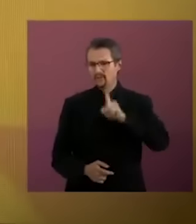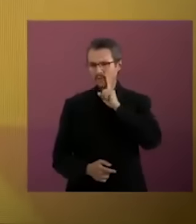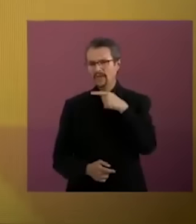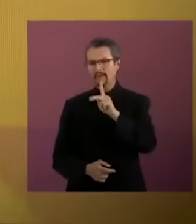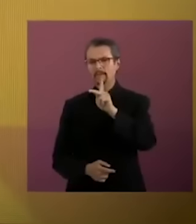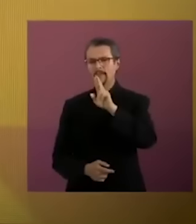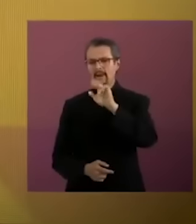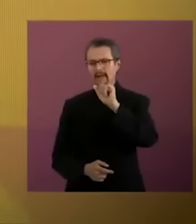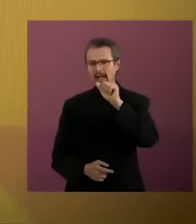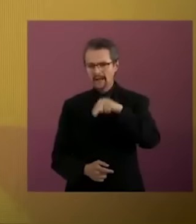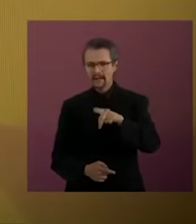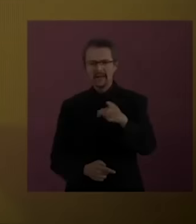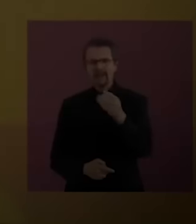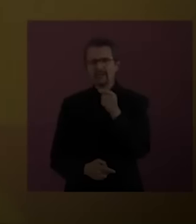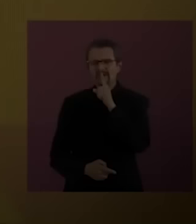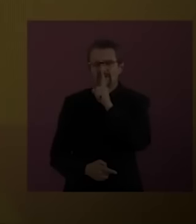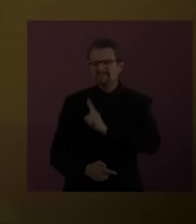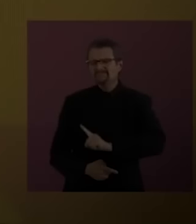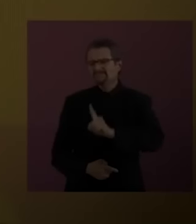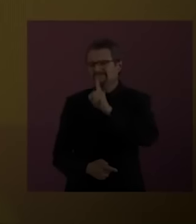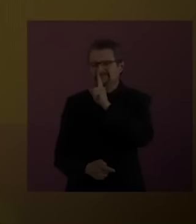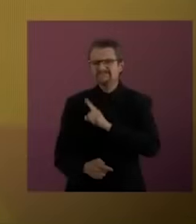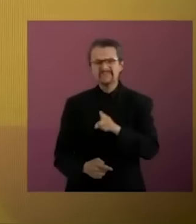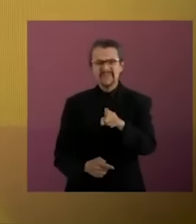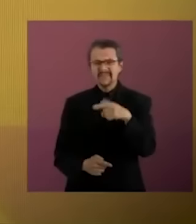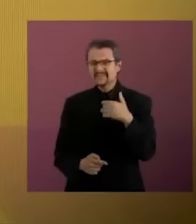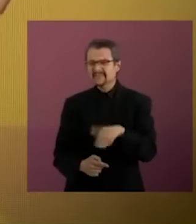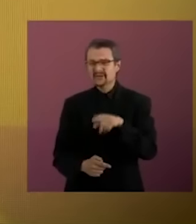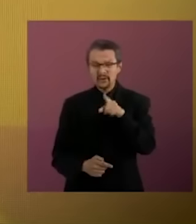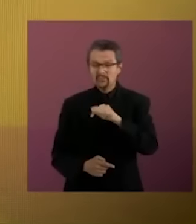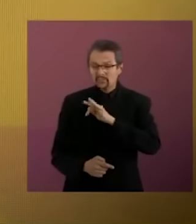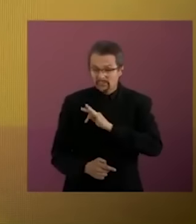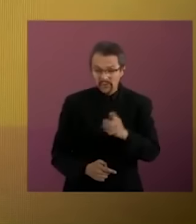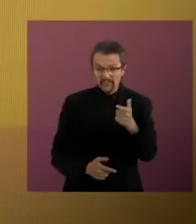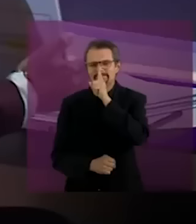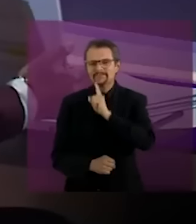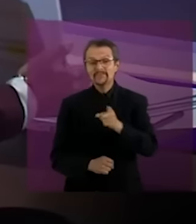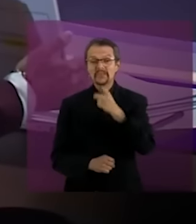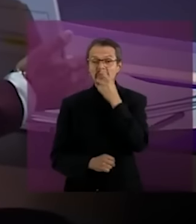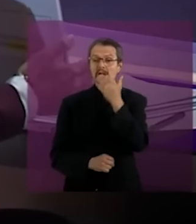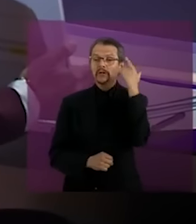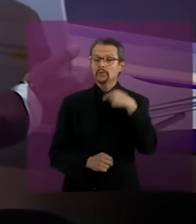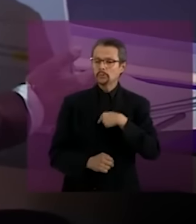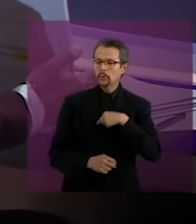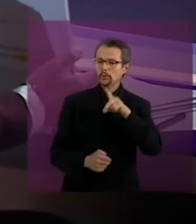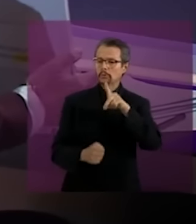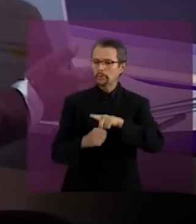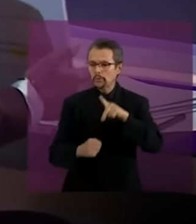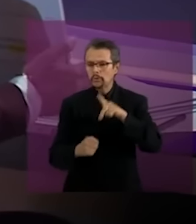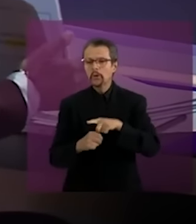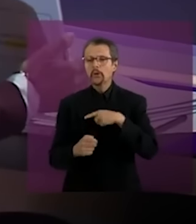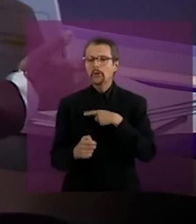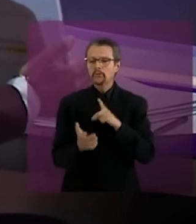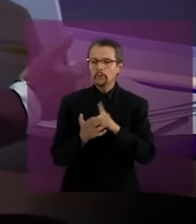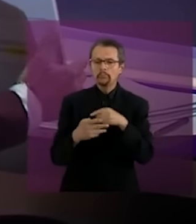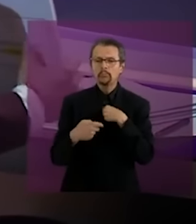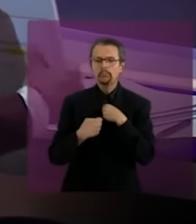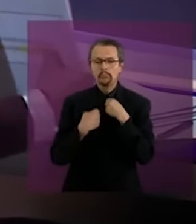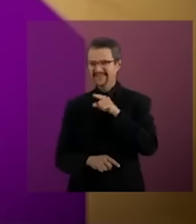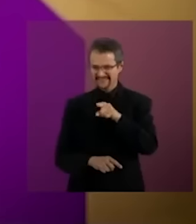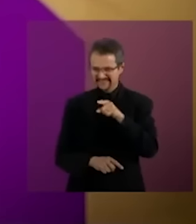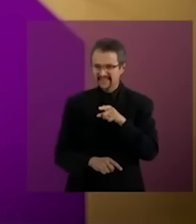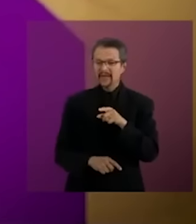son acallados por un simple "eso es falso" de la parte acusada. Y ahí se queda el